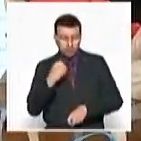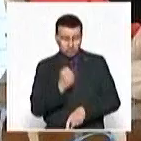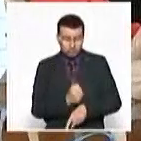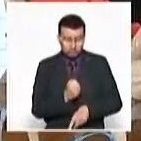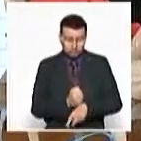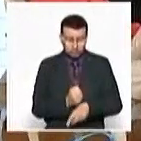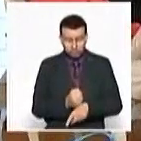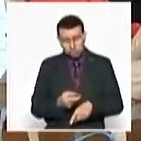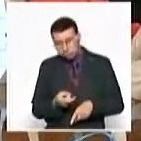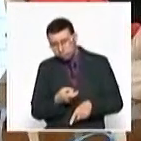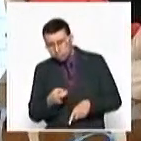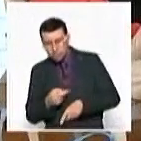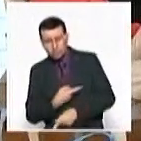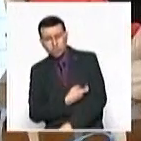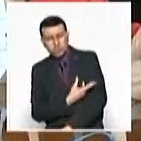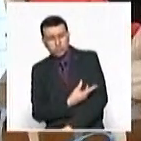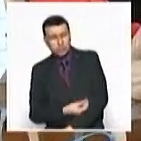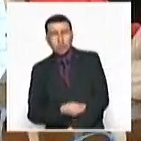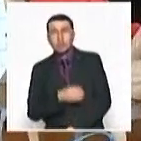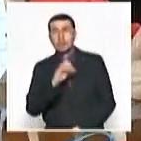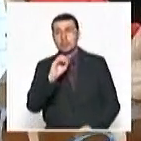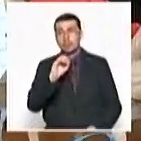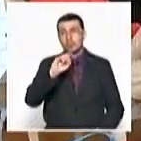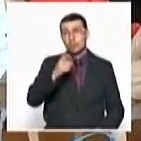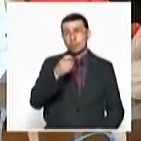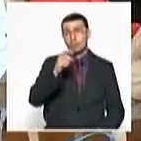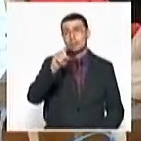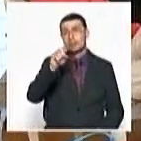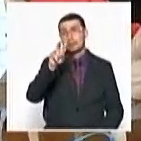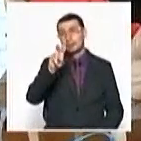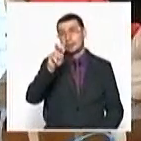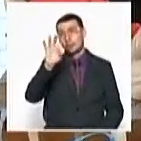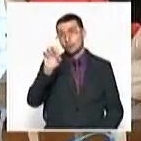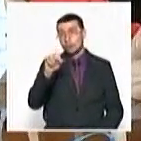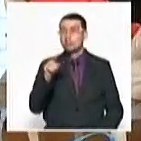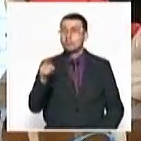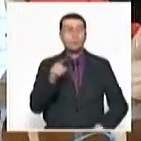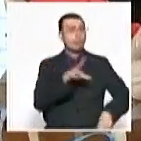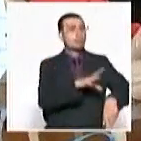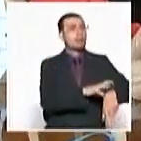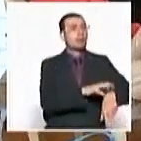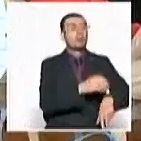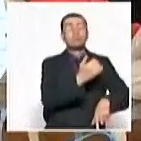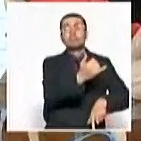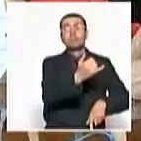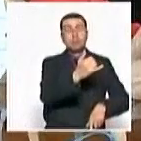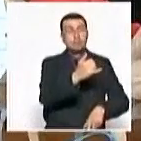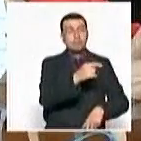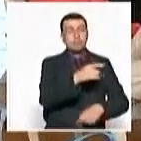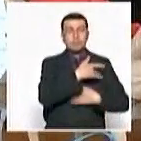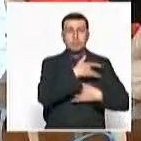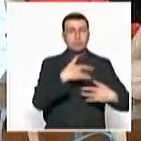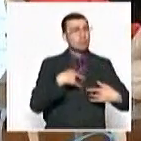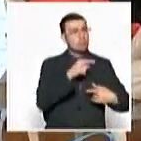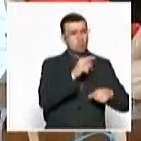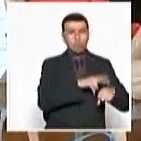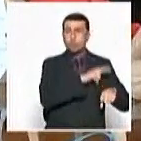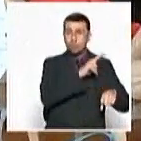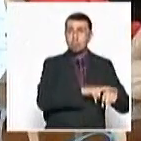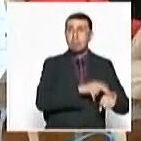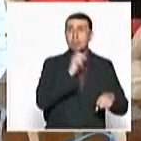fue de 0.78 y el médico de la EPS dijo que era normal. ¿Será